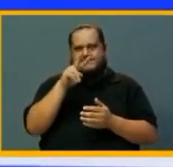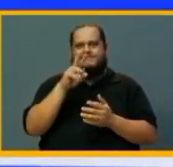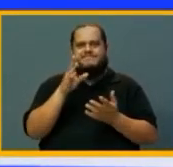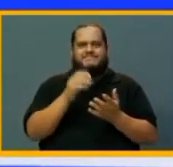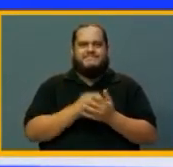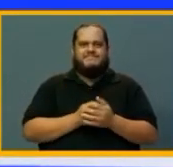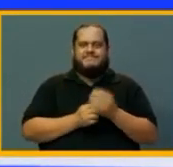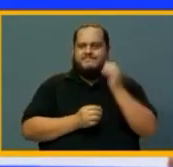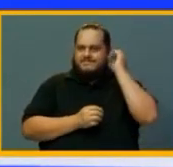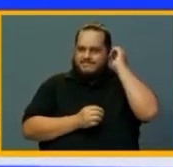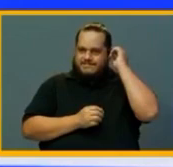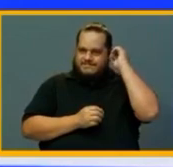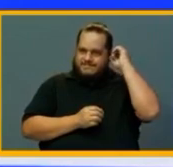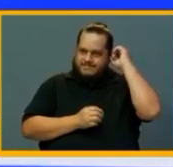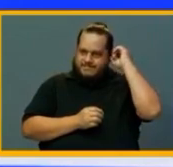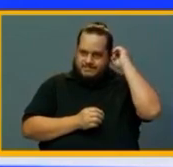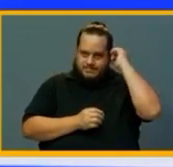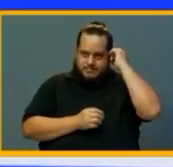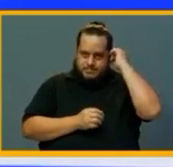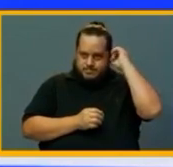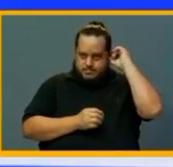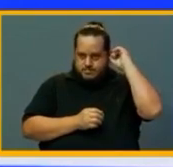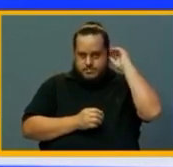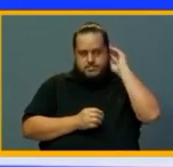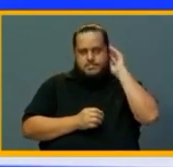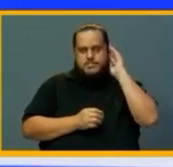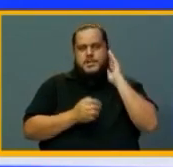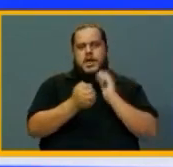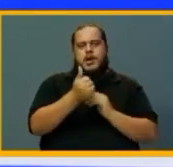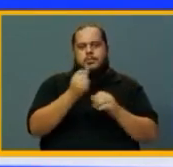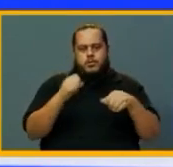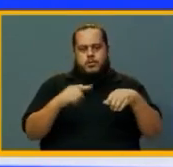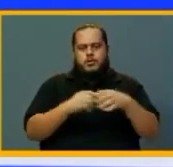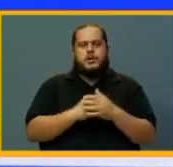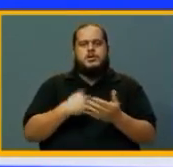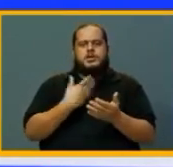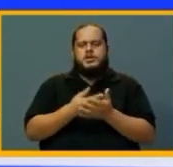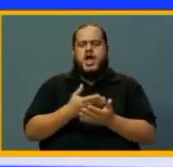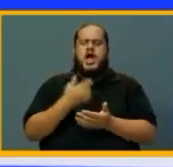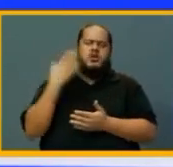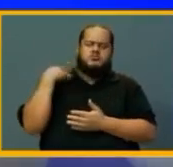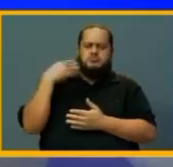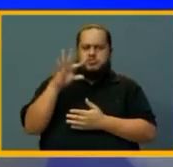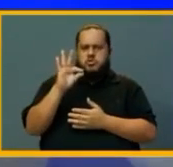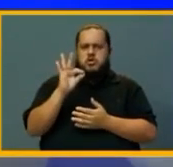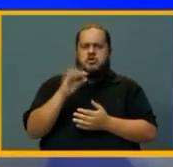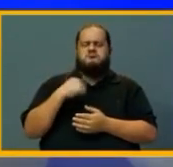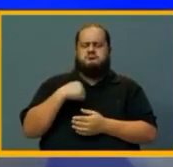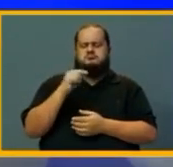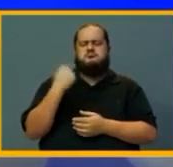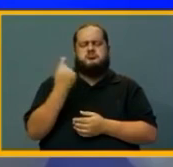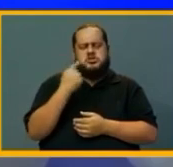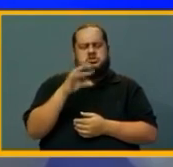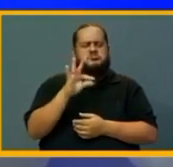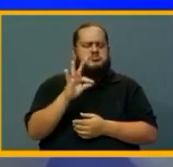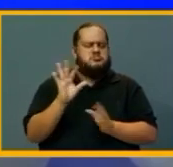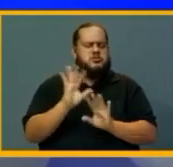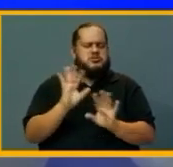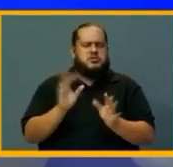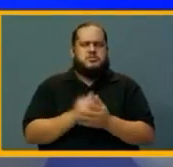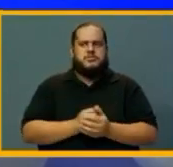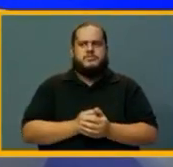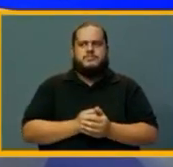centro. Sí. Tenía poco gol, por cierto. Yo me acuerdo, tenía poco gol. Y entonces llega Irene y me dice, ¿de 9? Sí, yo siempre he jugado de 9. Ok, de 9.